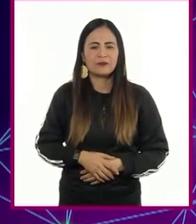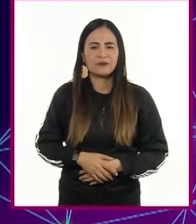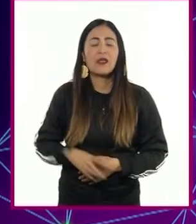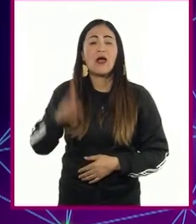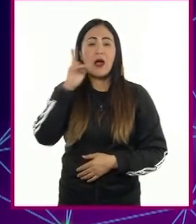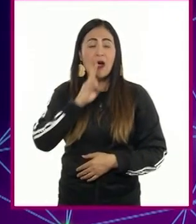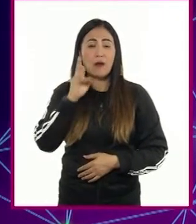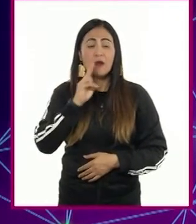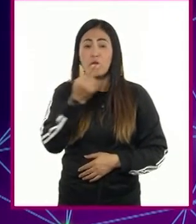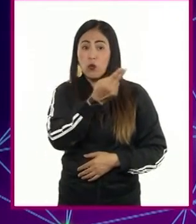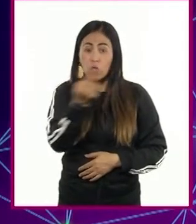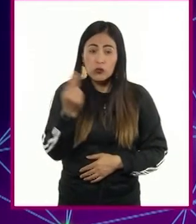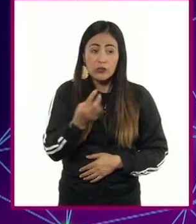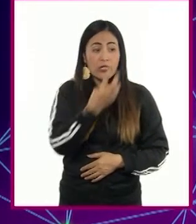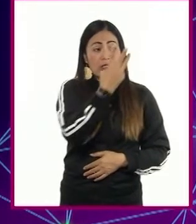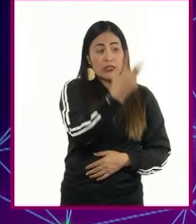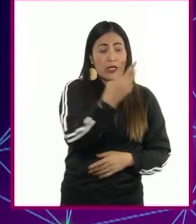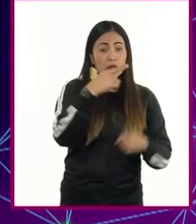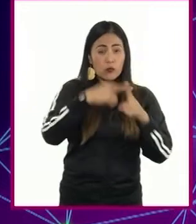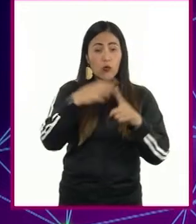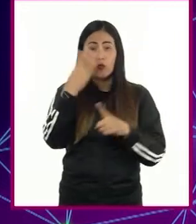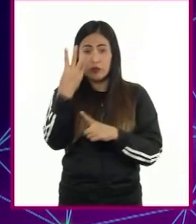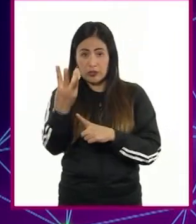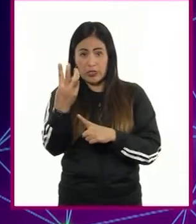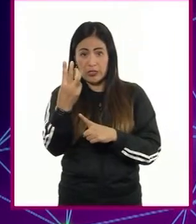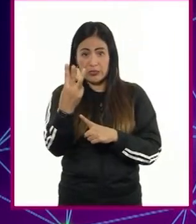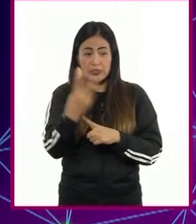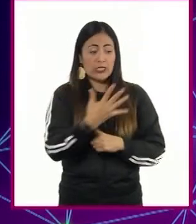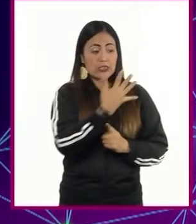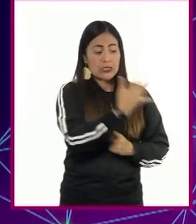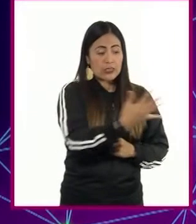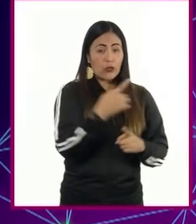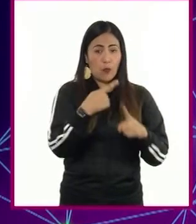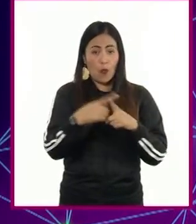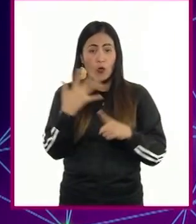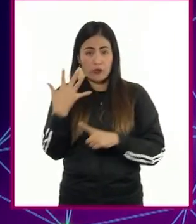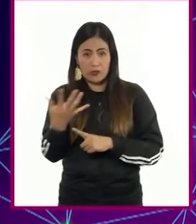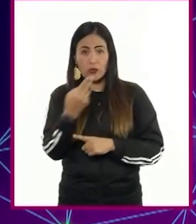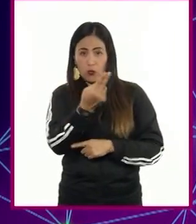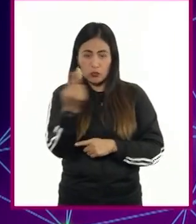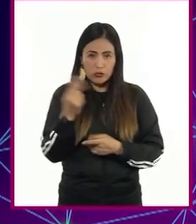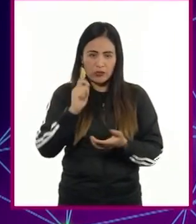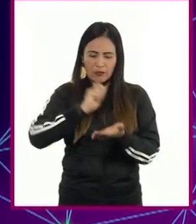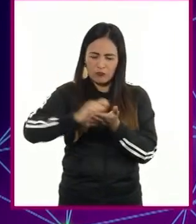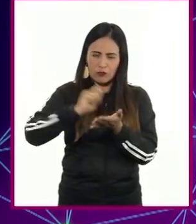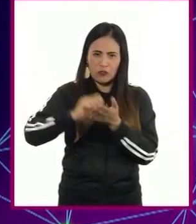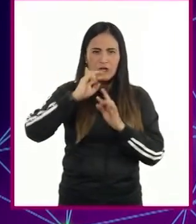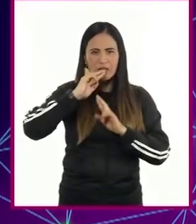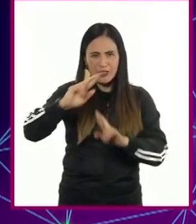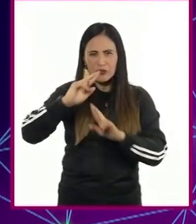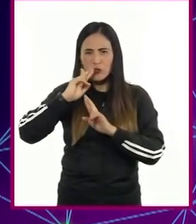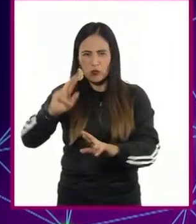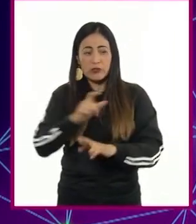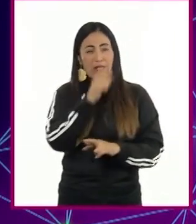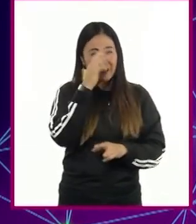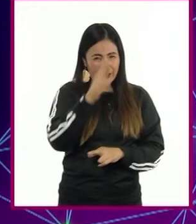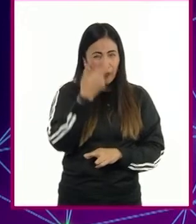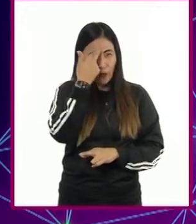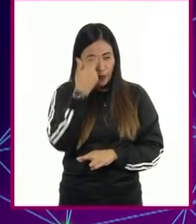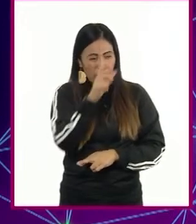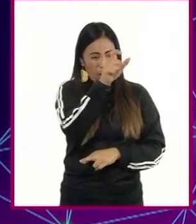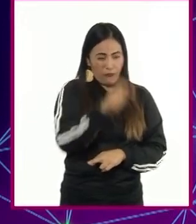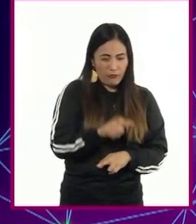cuadro mágico de 3×3 y el de 5×5, procurando que la suma de cada columna, fila y